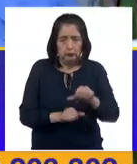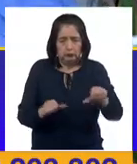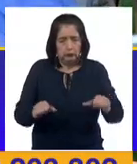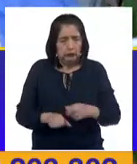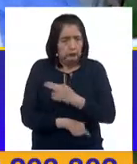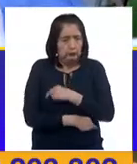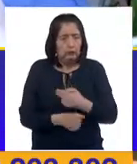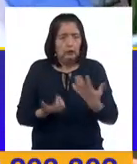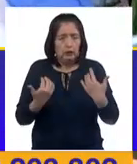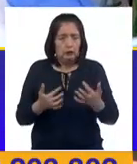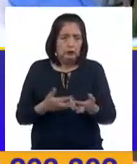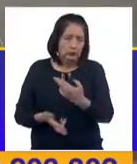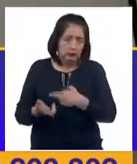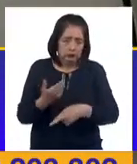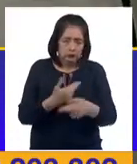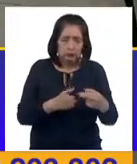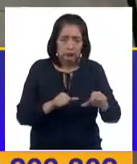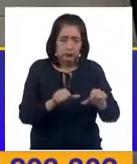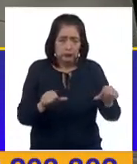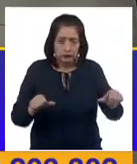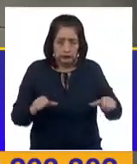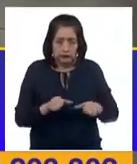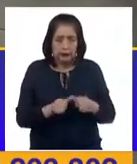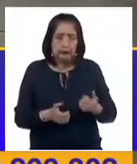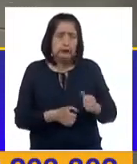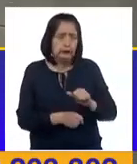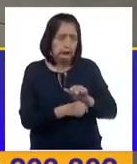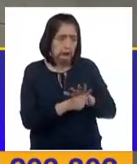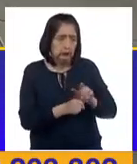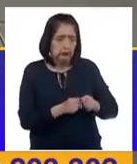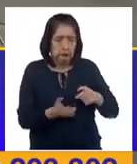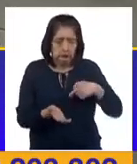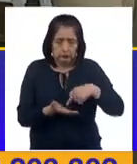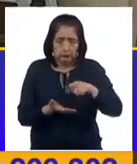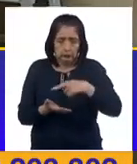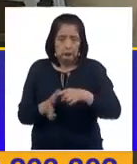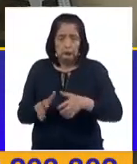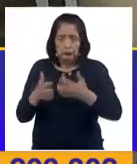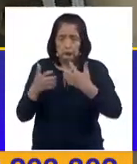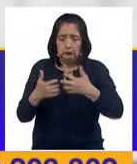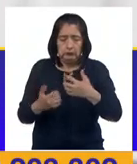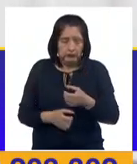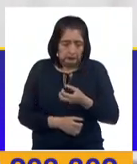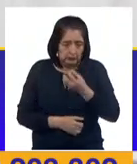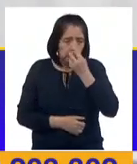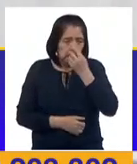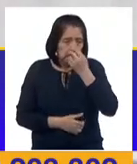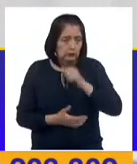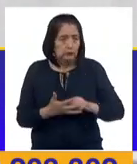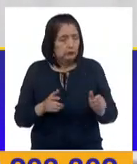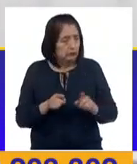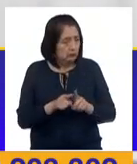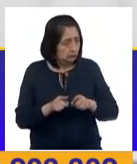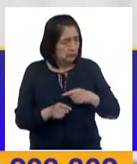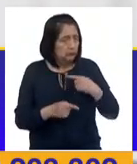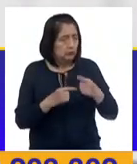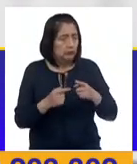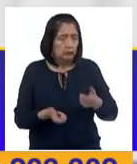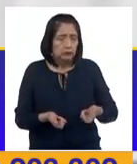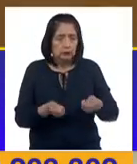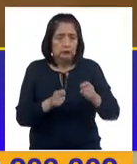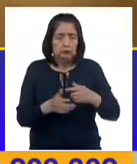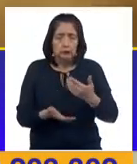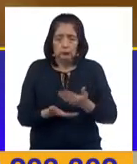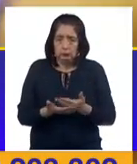ahora están regresando a las áreas COVID, donde además están enviando ventiladores mecánicos. También se manifestó sobre la suspensión